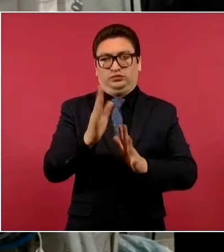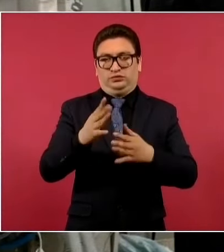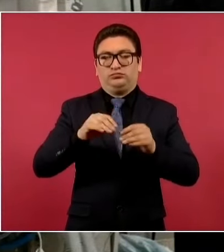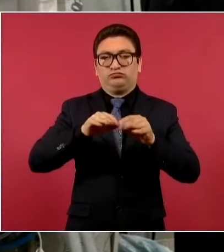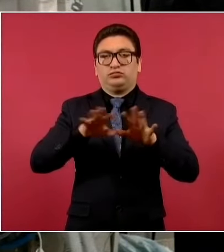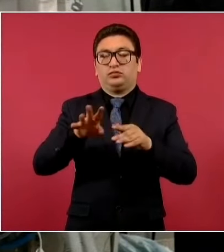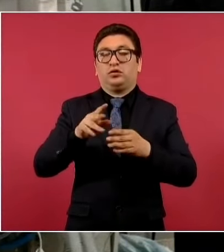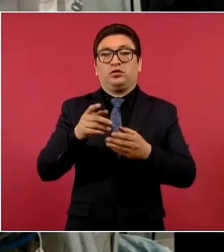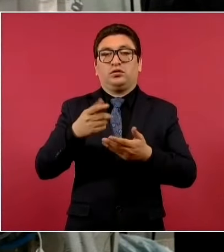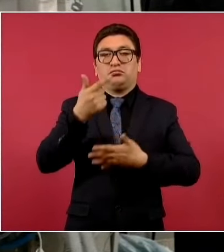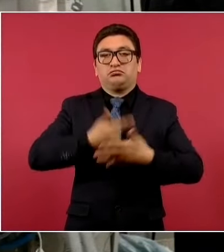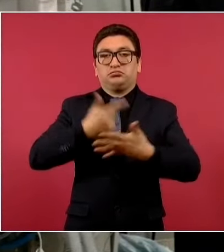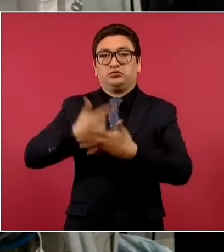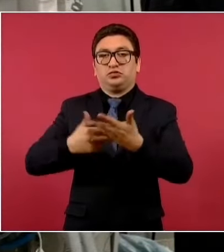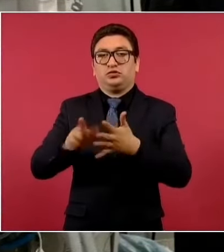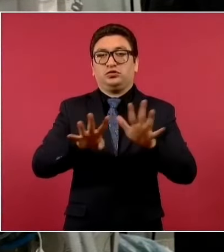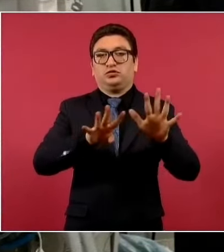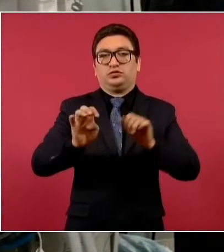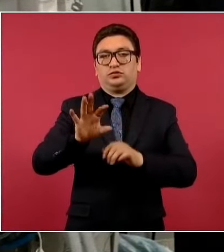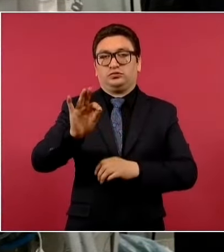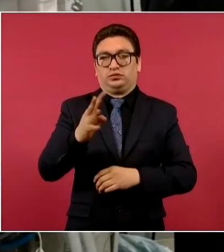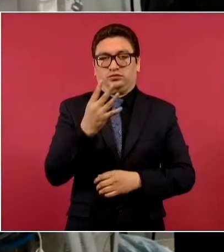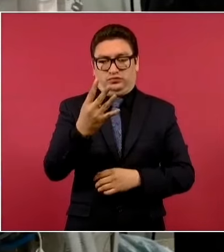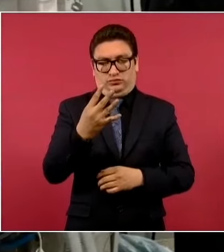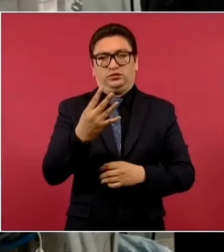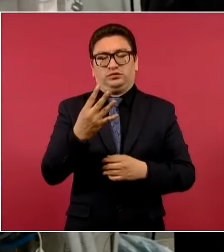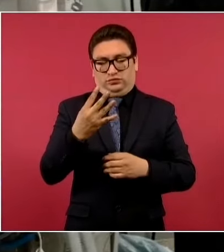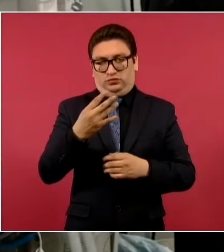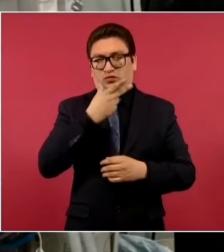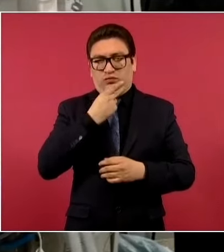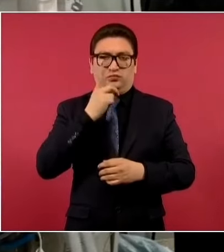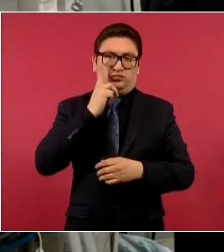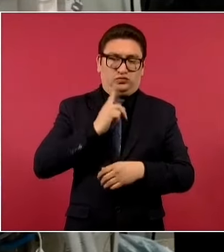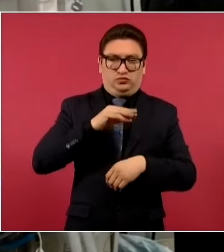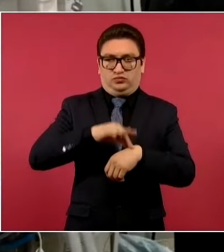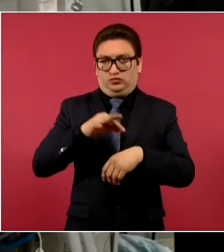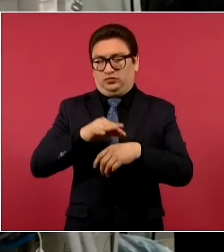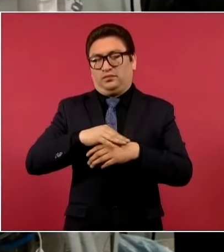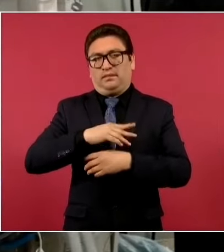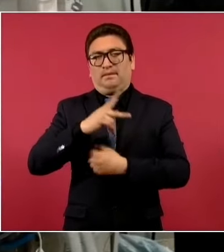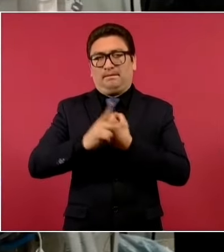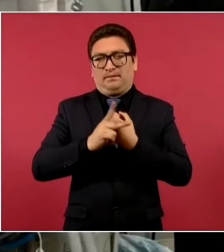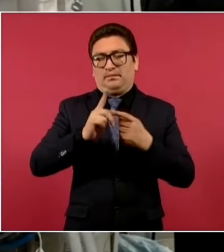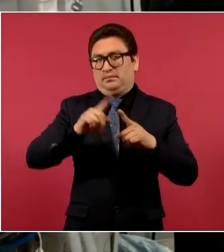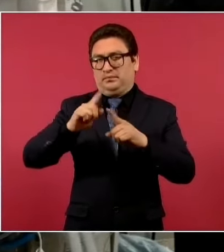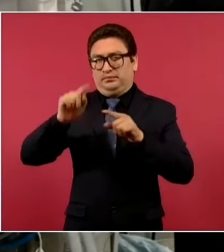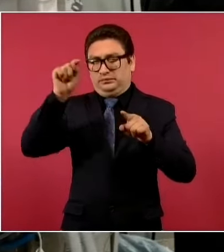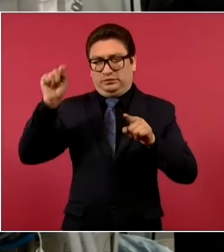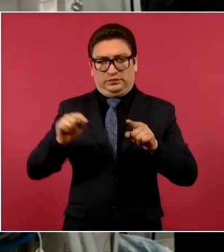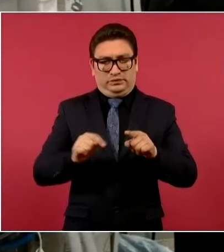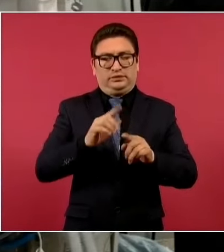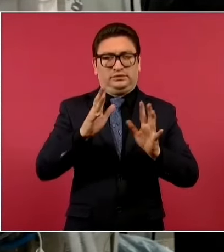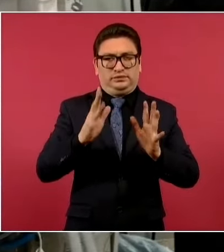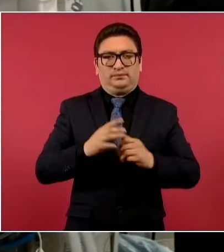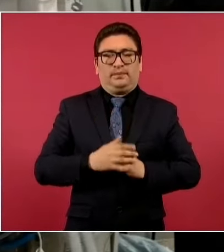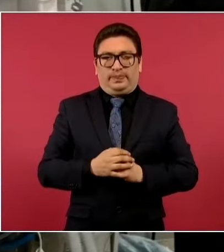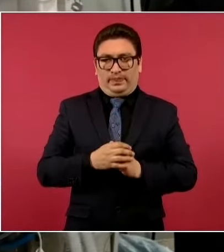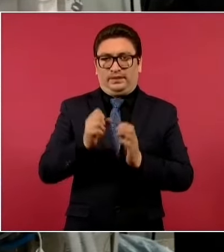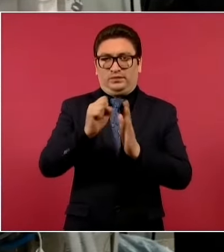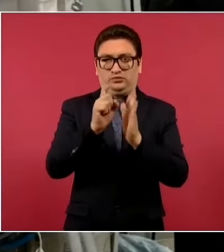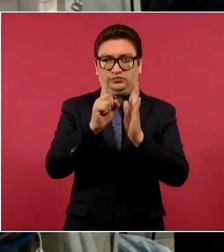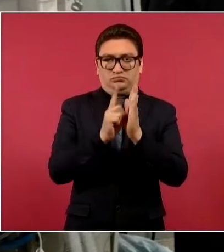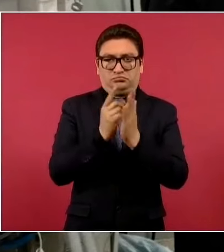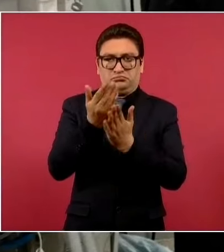registrado al momento 944 médicas y médicos de varias partes del mundo. Se recibieron